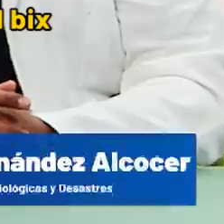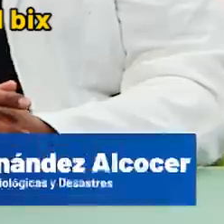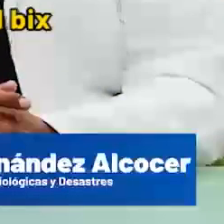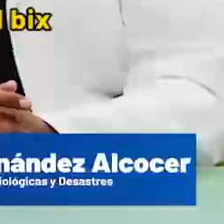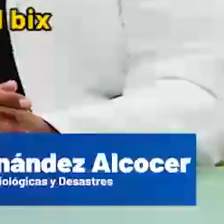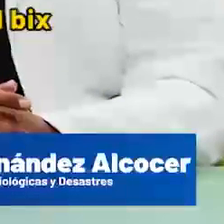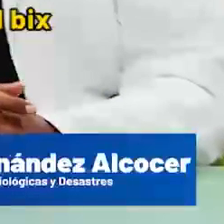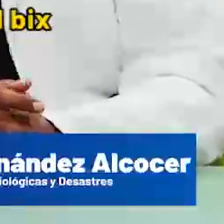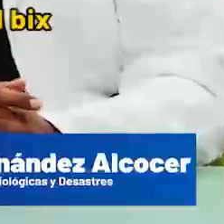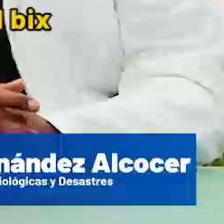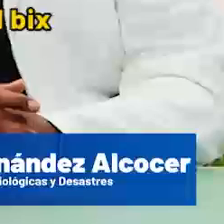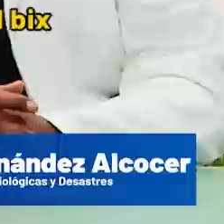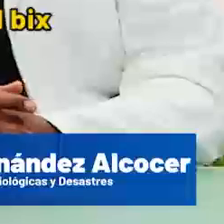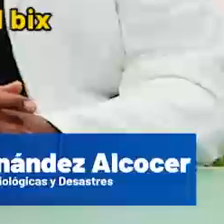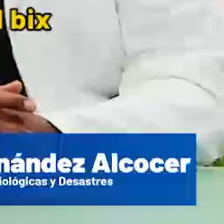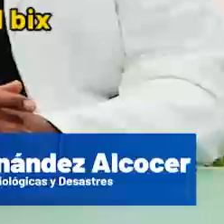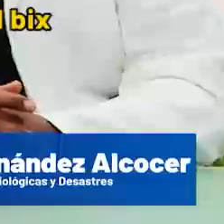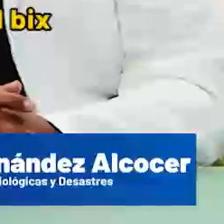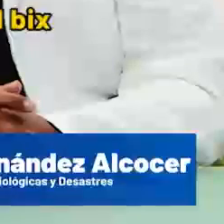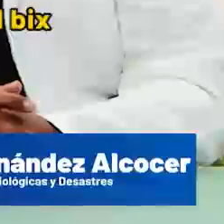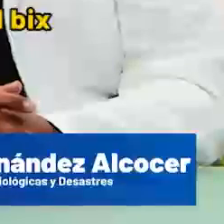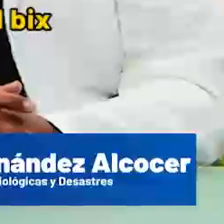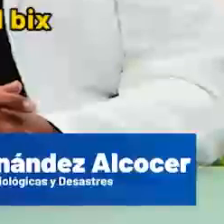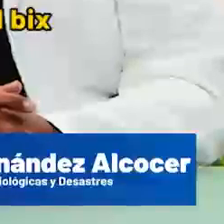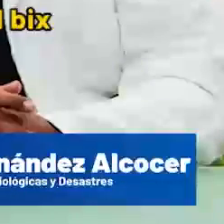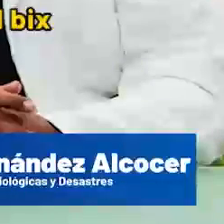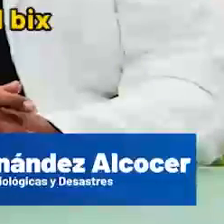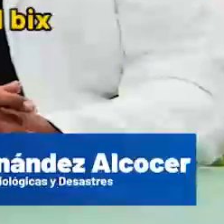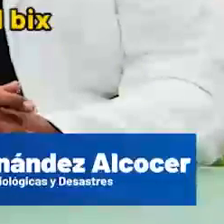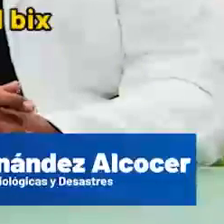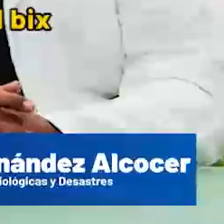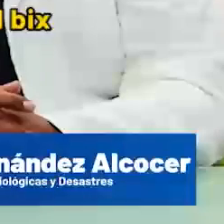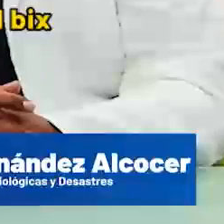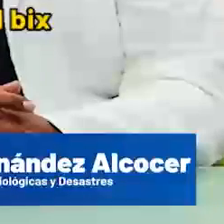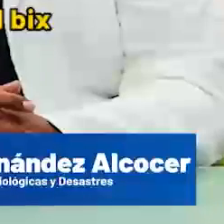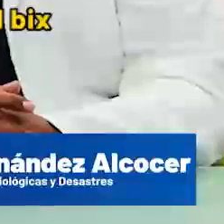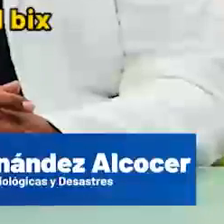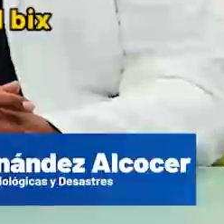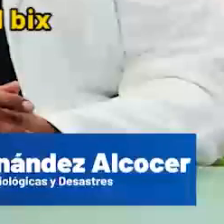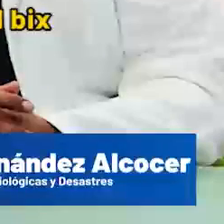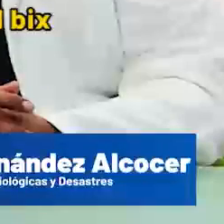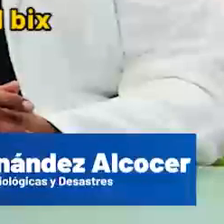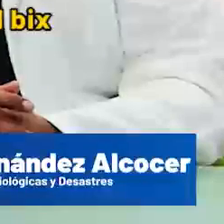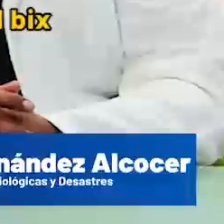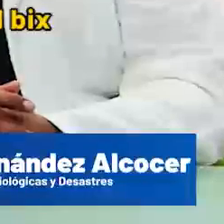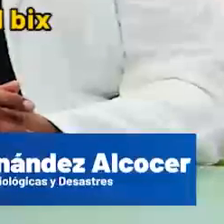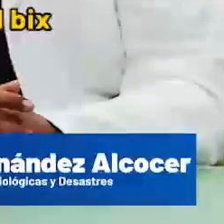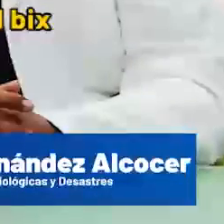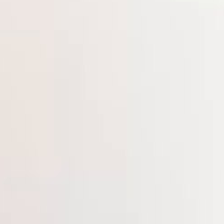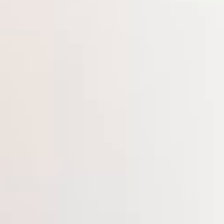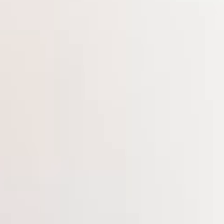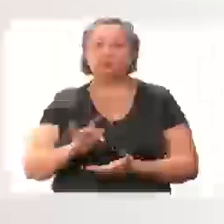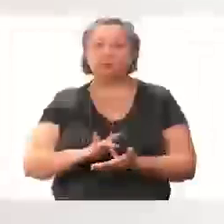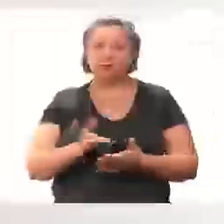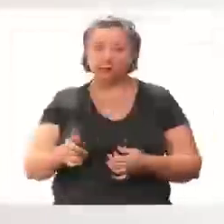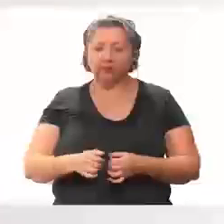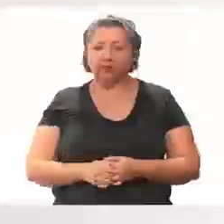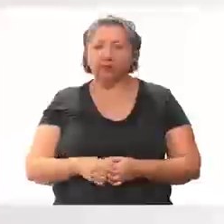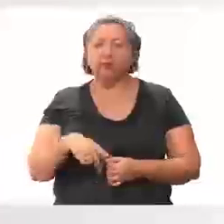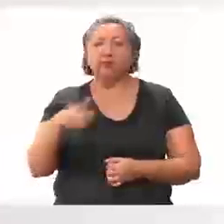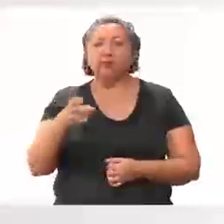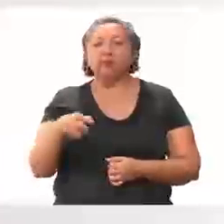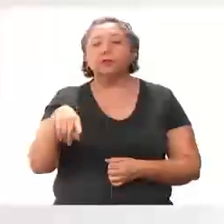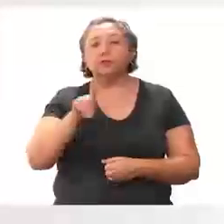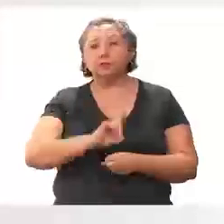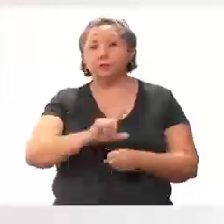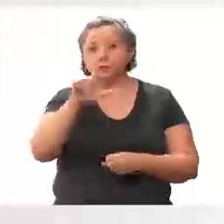Buenas tardes. A continuación presentaremos el parte médico relacionado al COVID-19 en el estado de Yucatán. Adelante, doctor. Gracias, Químico. A